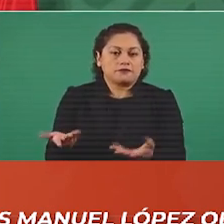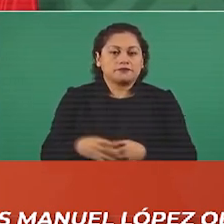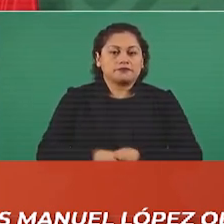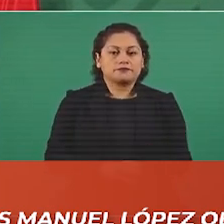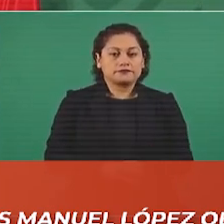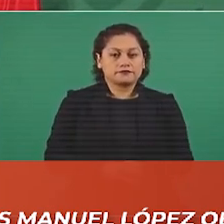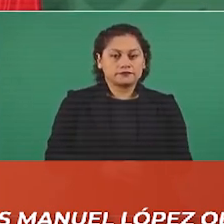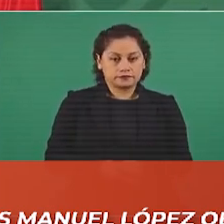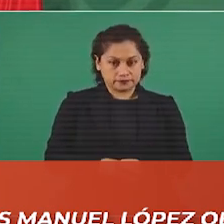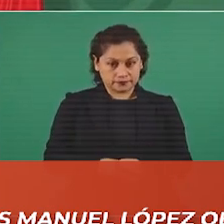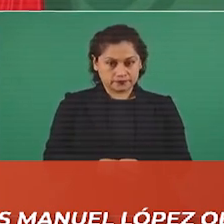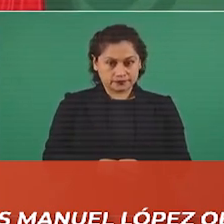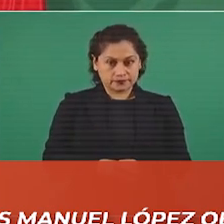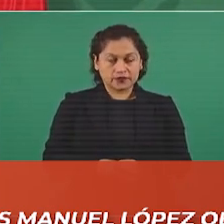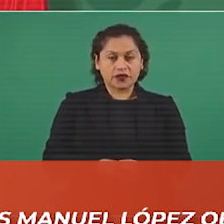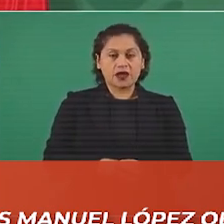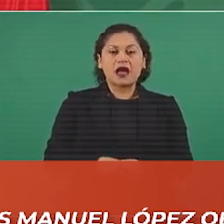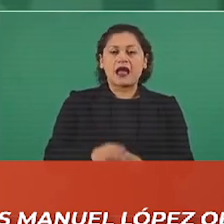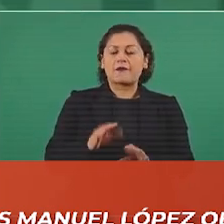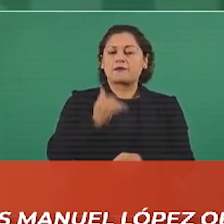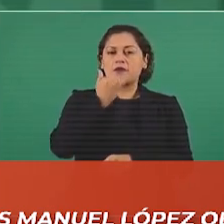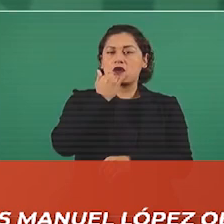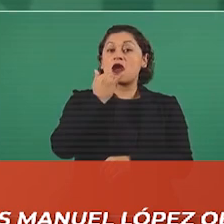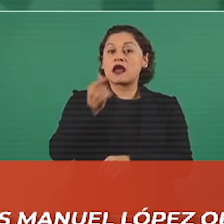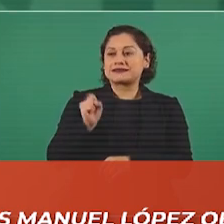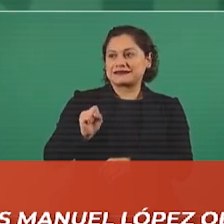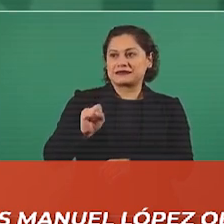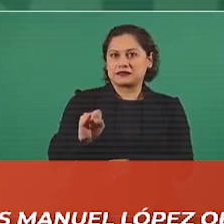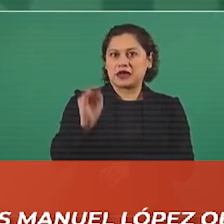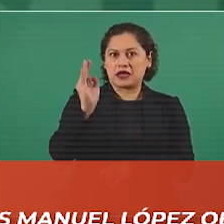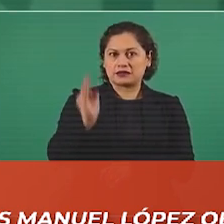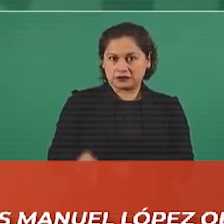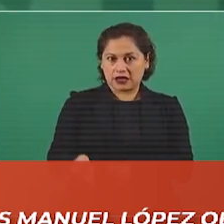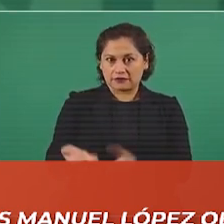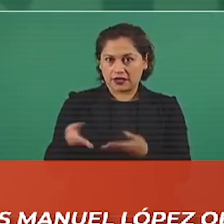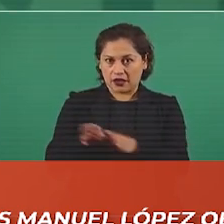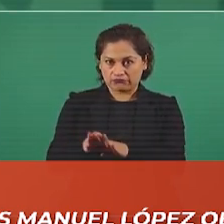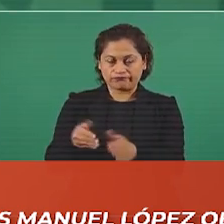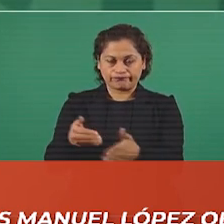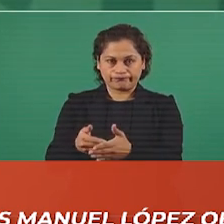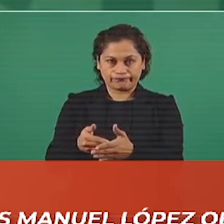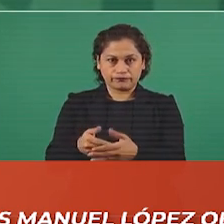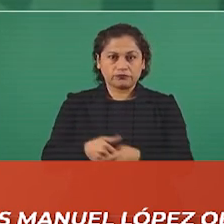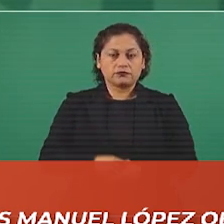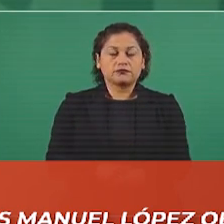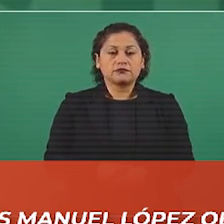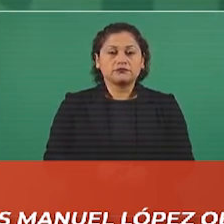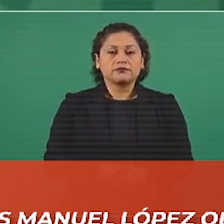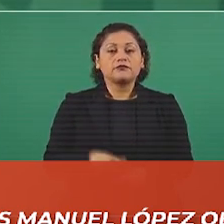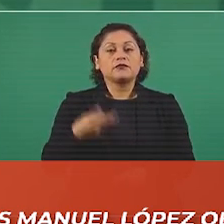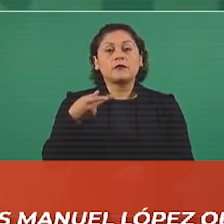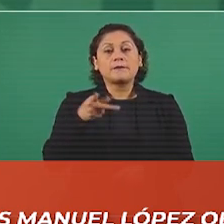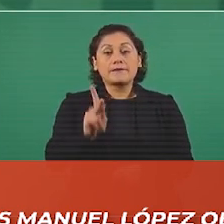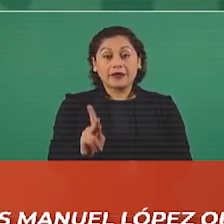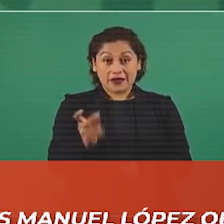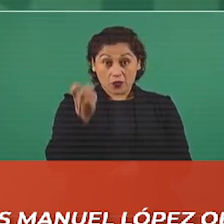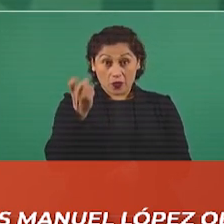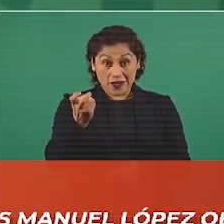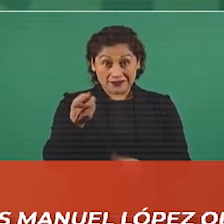a favor del bloqueo, y como son votos que no solo cuentan, sino